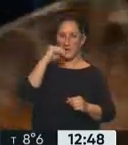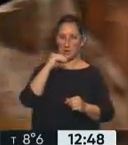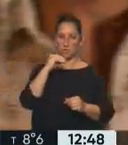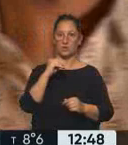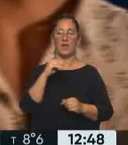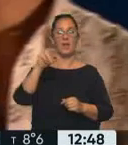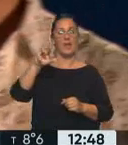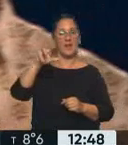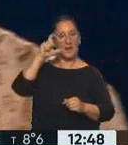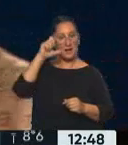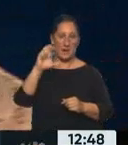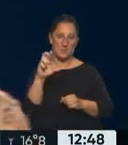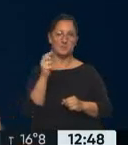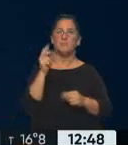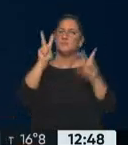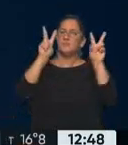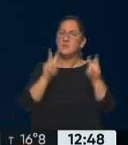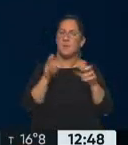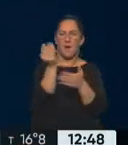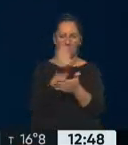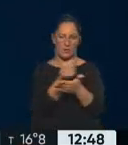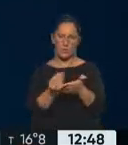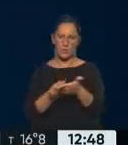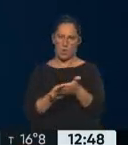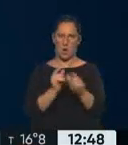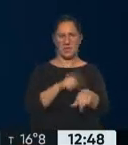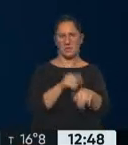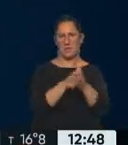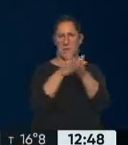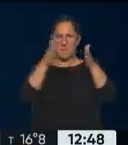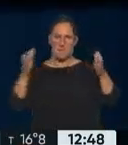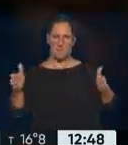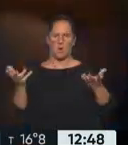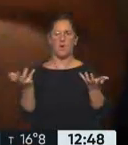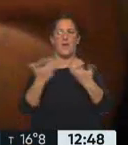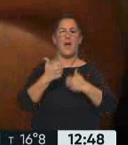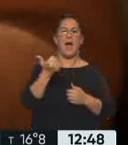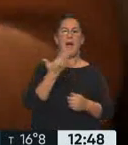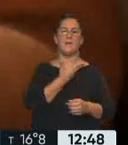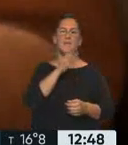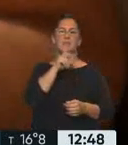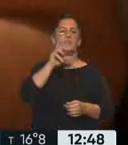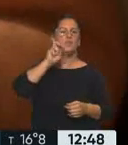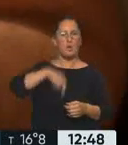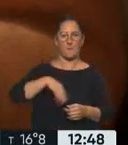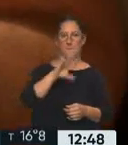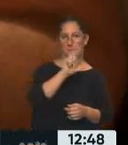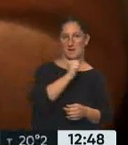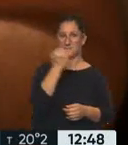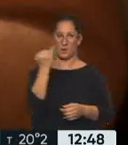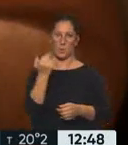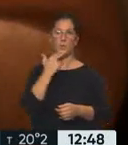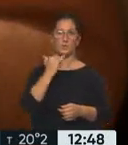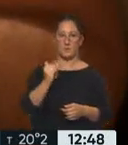el que Miguel Rep trata sobre temas que él dibujó a lo largo de este tiempo. Anfitrión, los martes, de martes a jueves a las 23:30